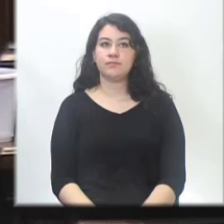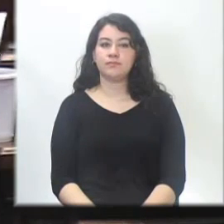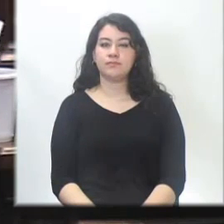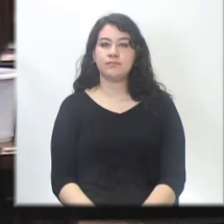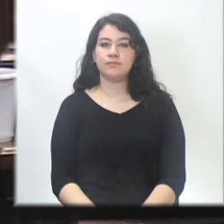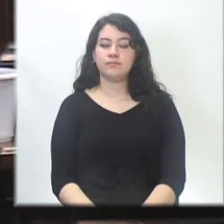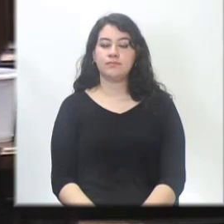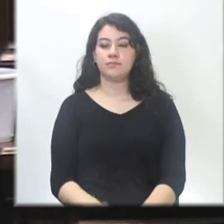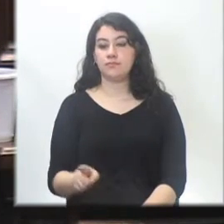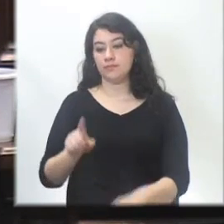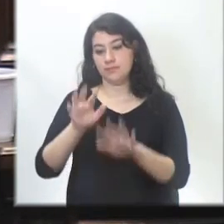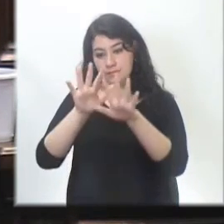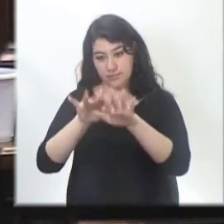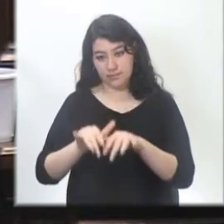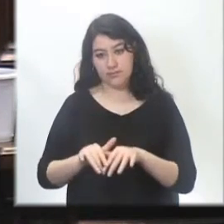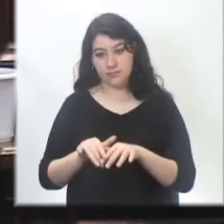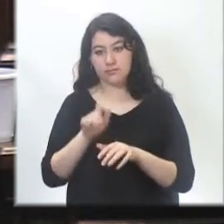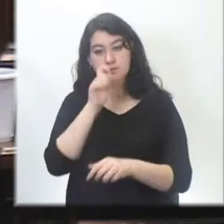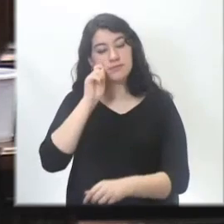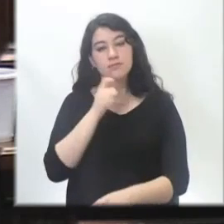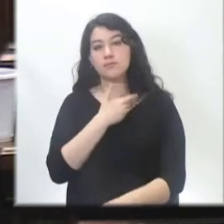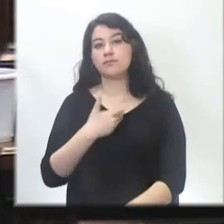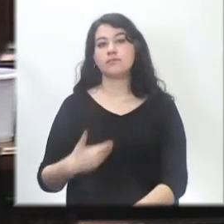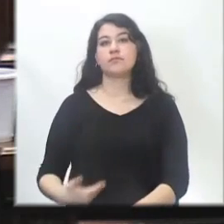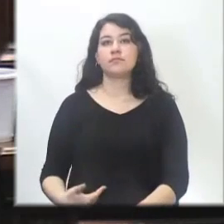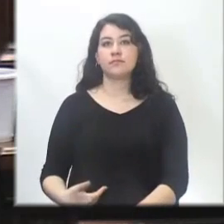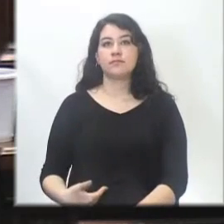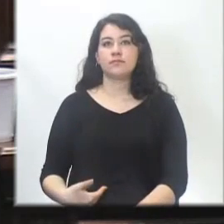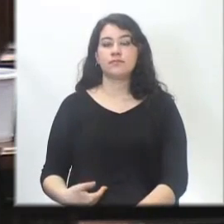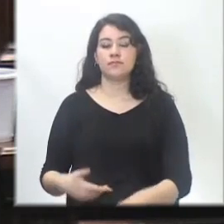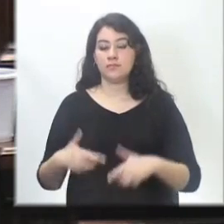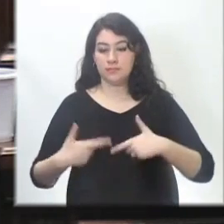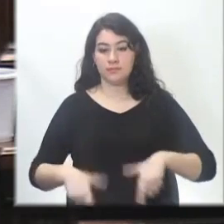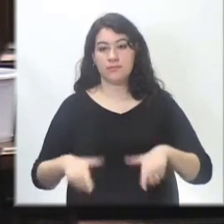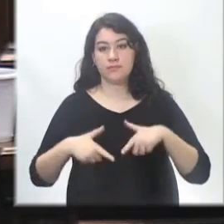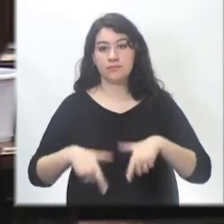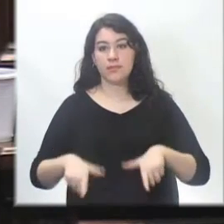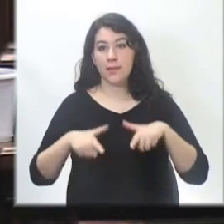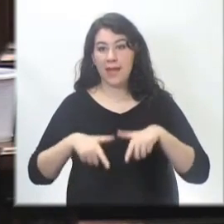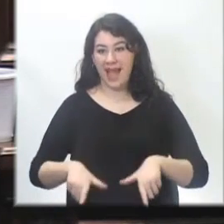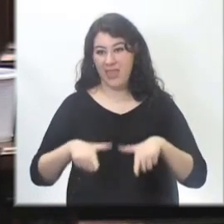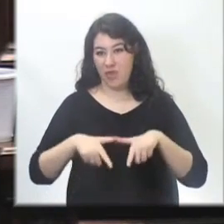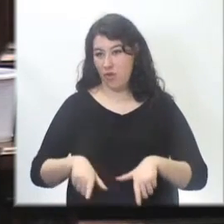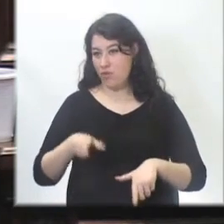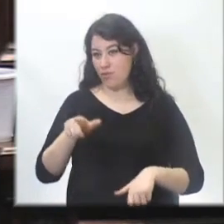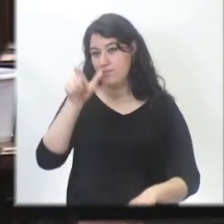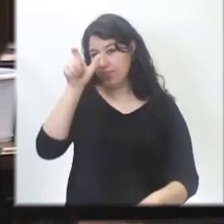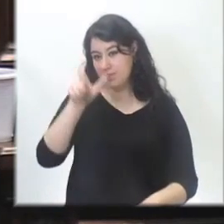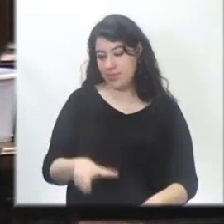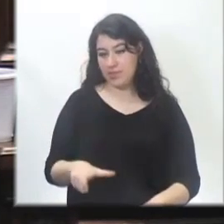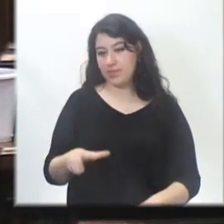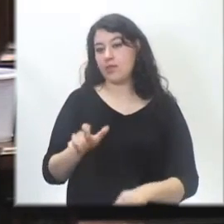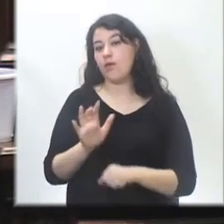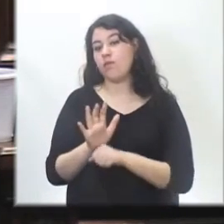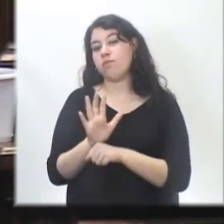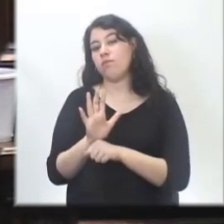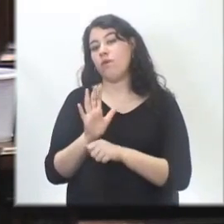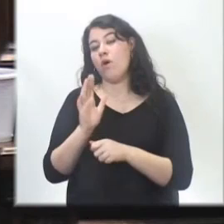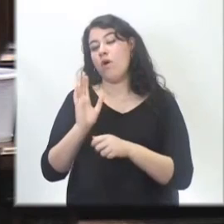En esa carta, señor presidente, el embajador Bustillo, a nombre del ministro de Defensa Nacional,